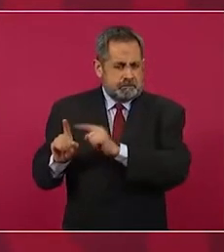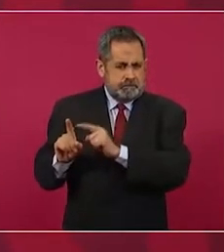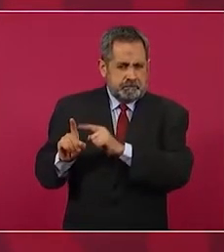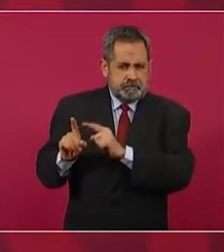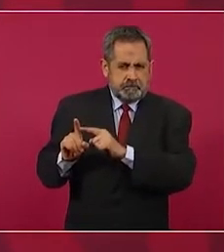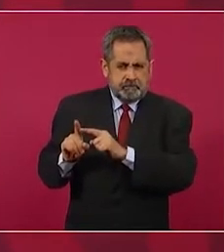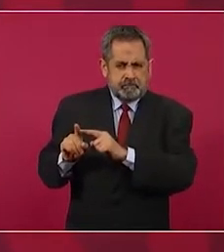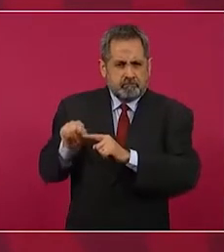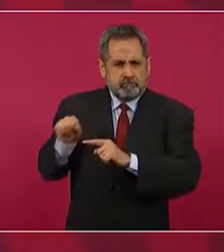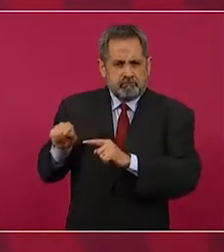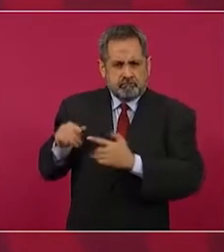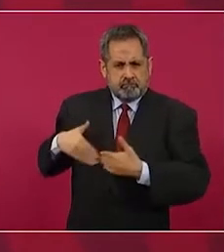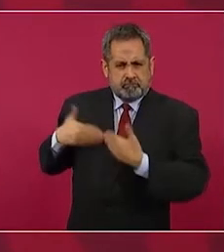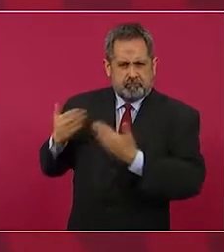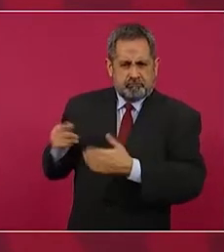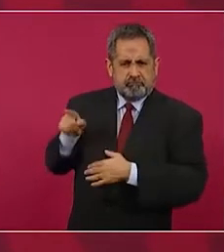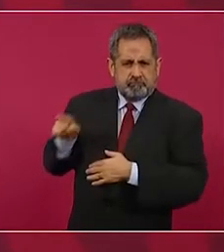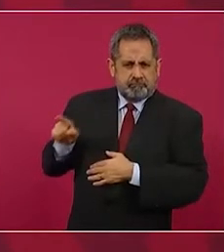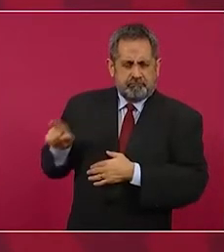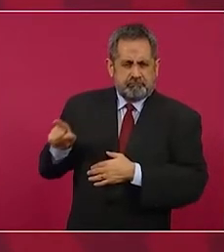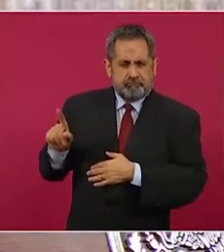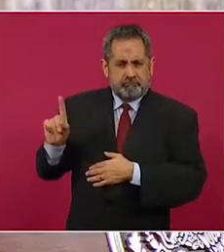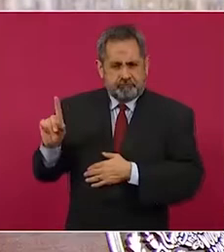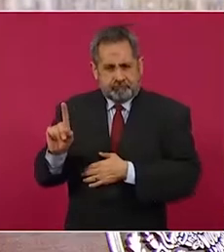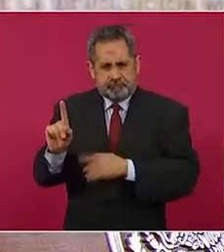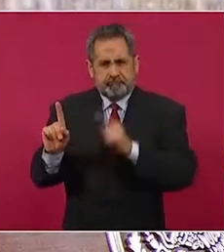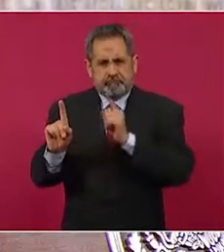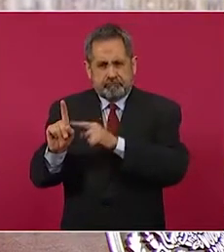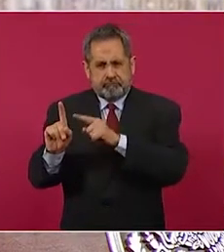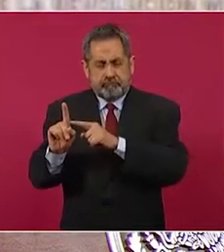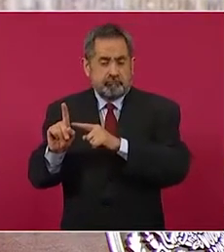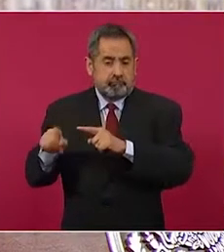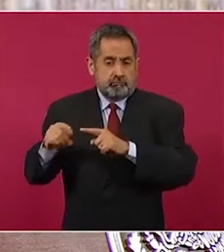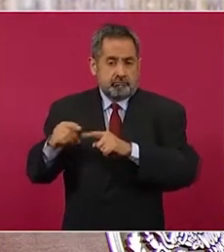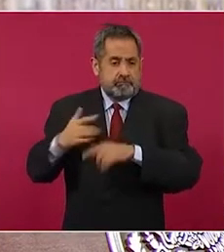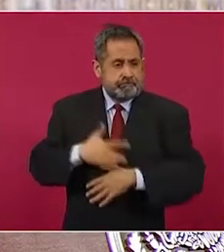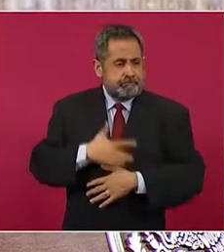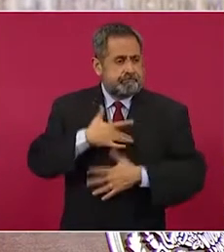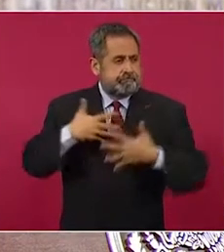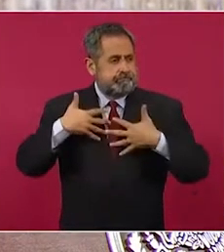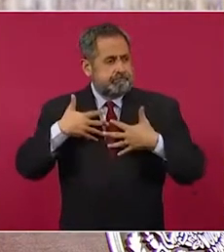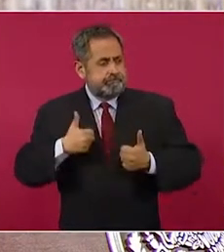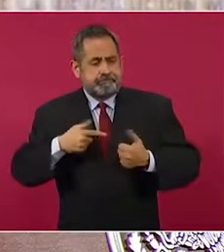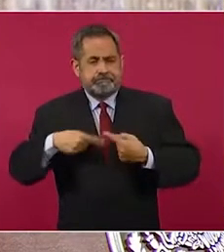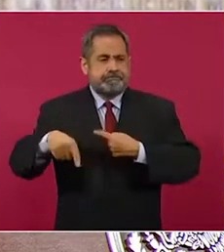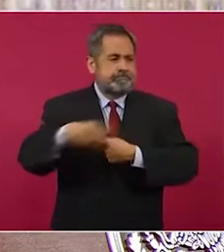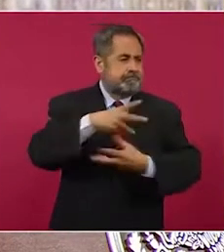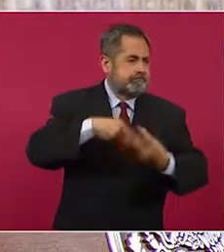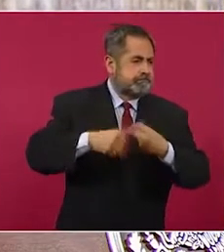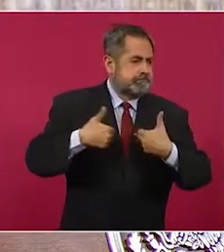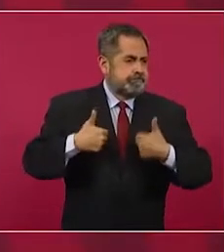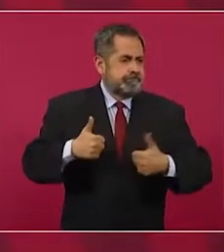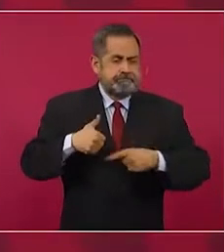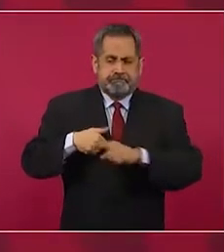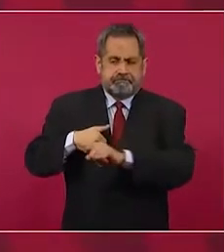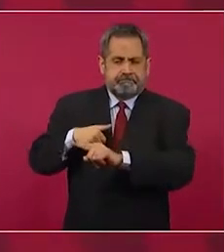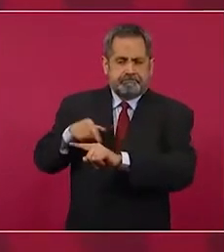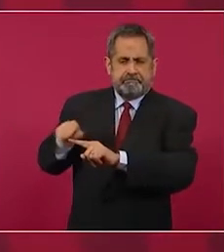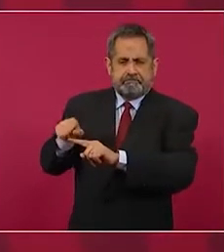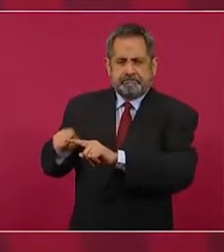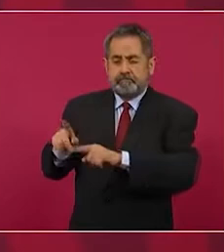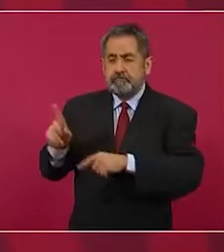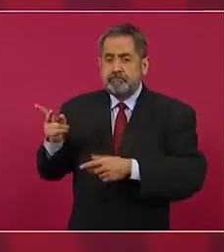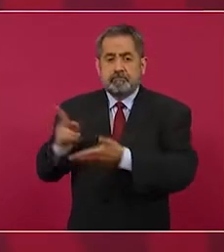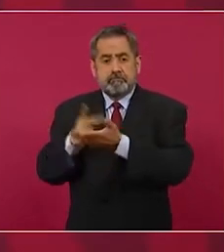que le tenemos mucha confianza porque tiene mucha sensibilidad social y ha venido